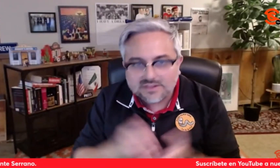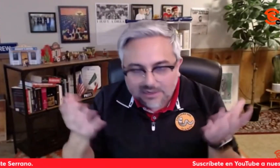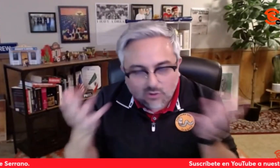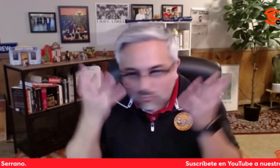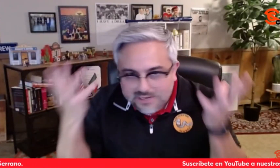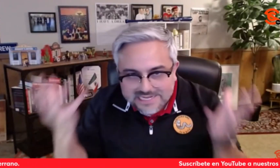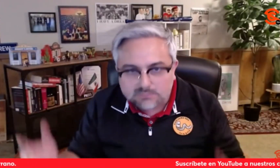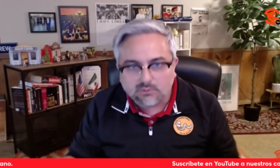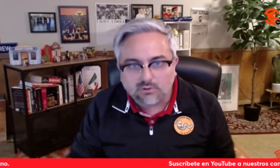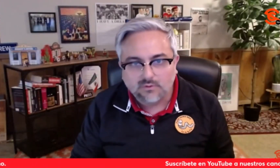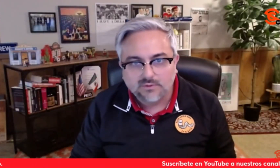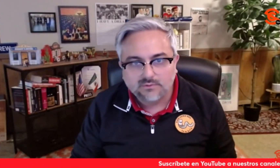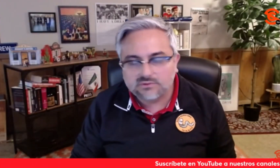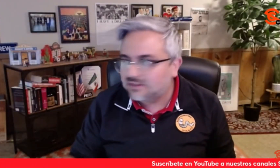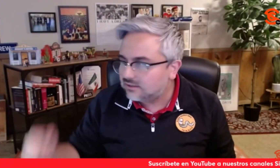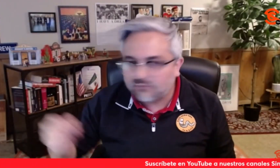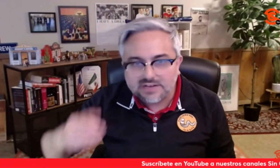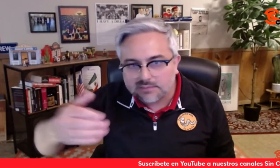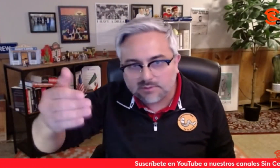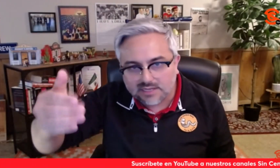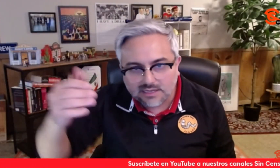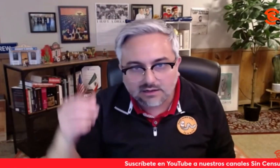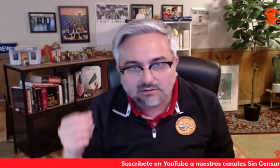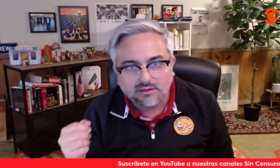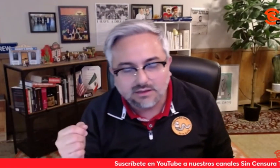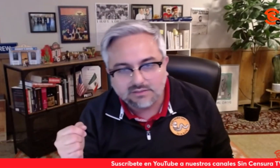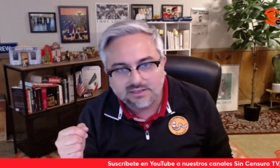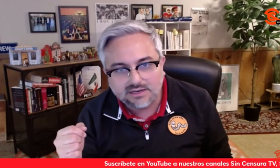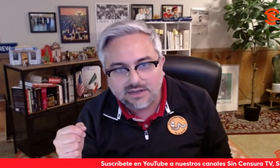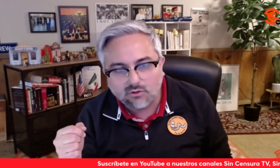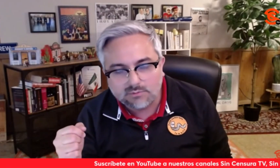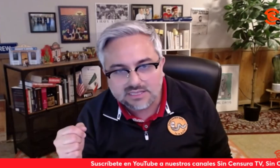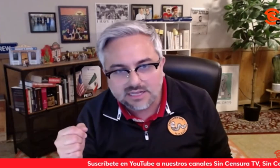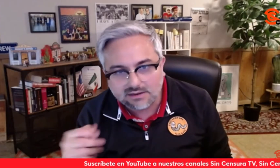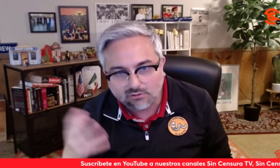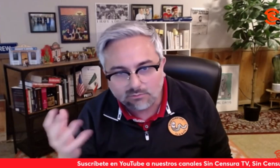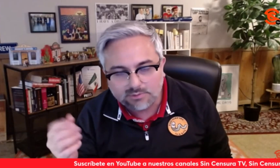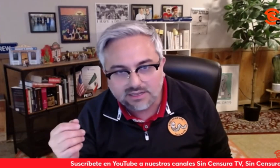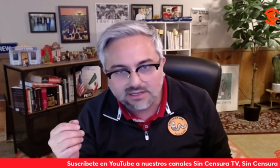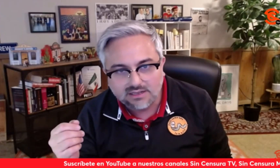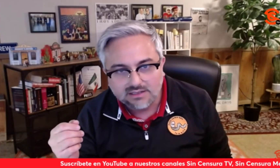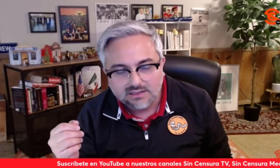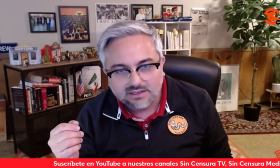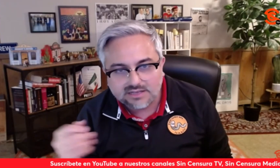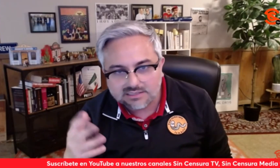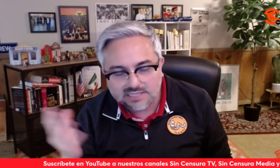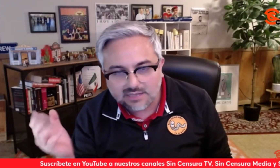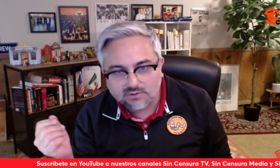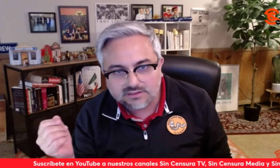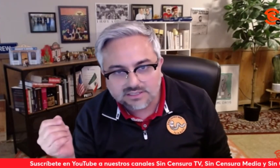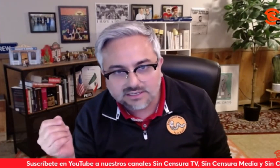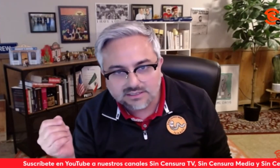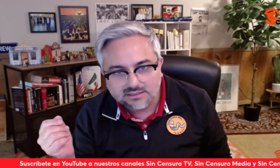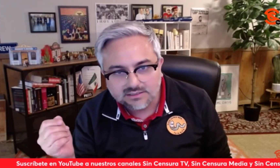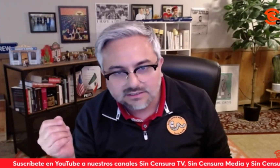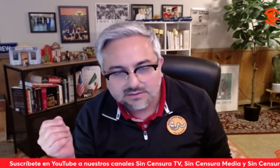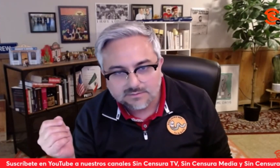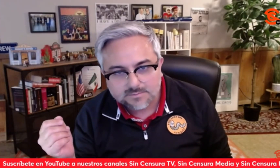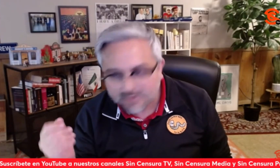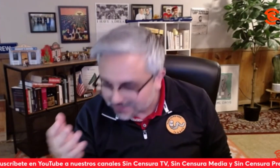se enfrenta al comunismo? ¿Usted hace filas para adquirir la comida, la ropa, el calzado que